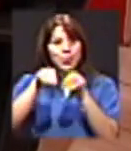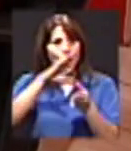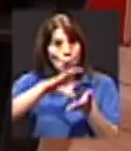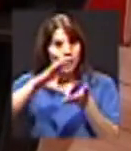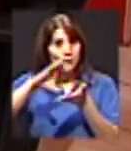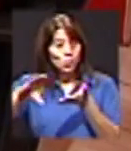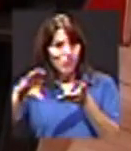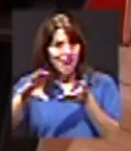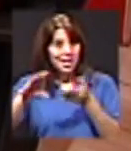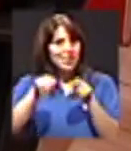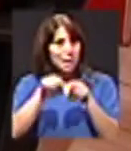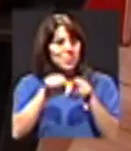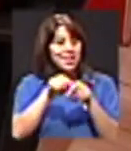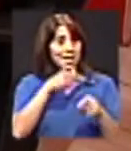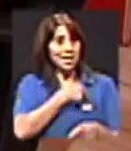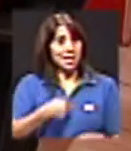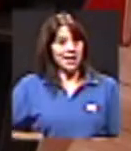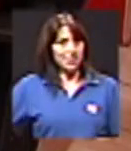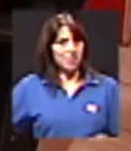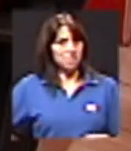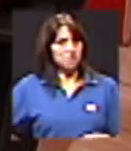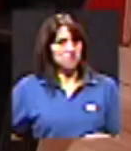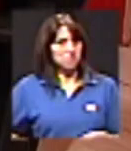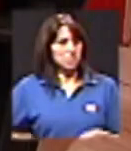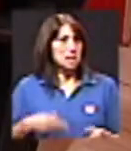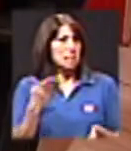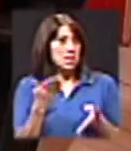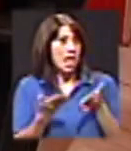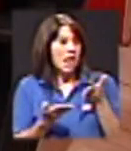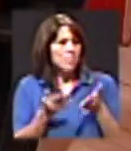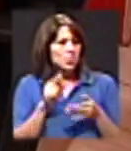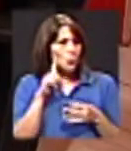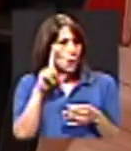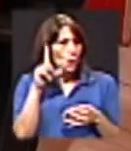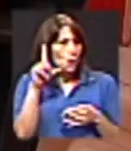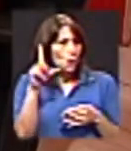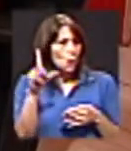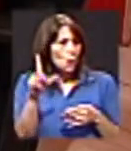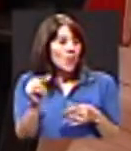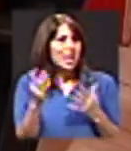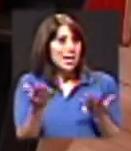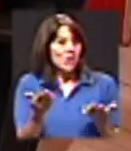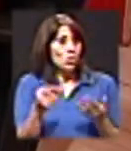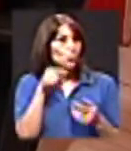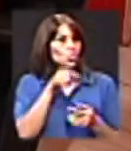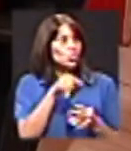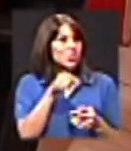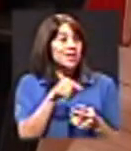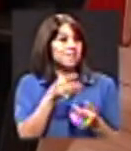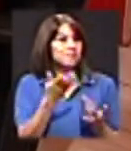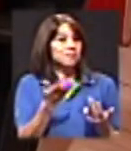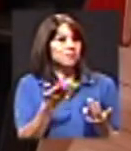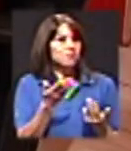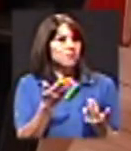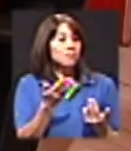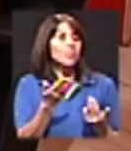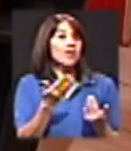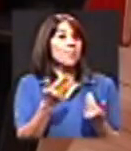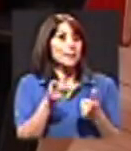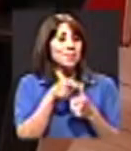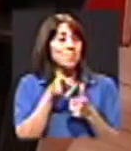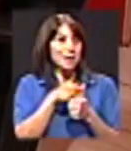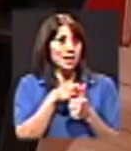también en Heredia, que le queda un poco, tal vez un poquito más lejos, pero en otra dirección. Iba al oeste y en la secundaria fue al